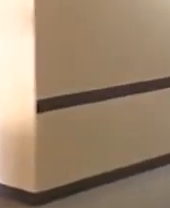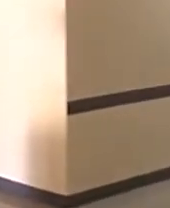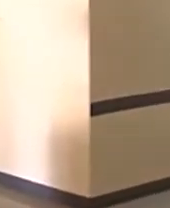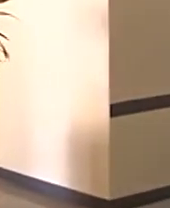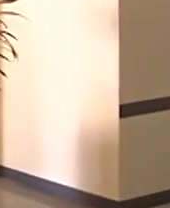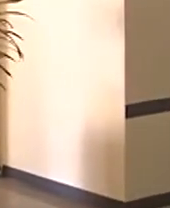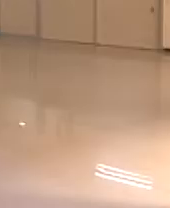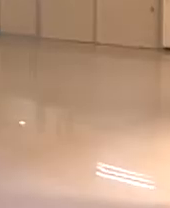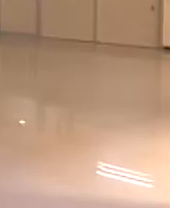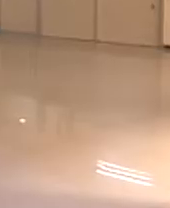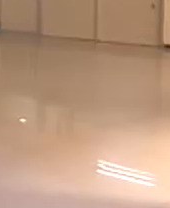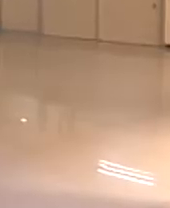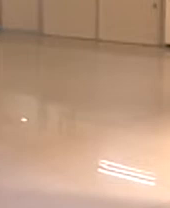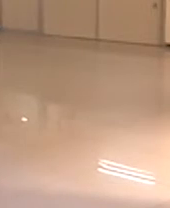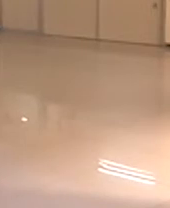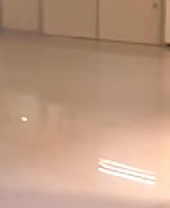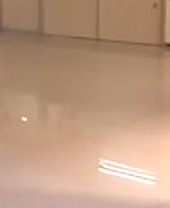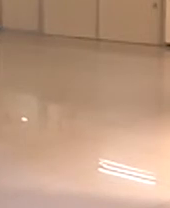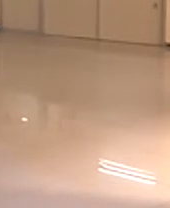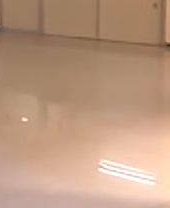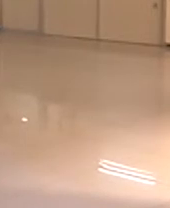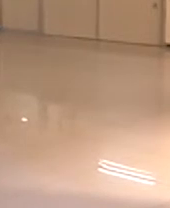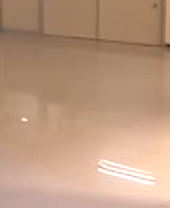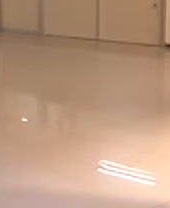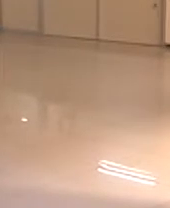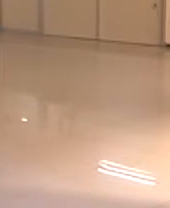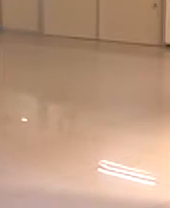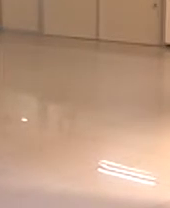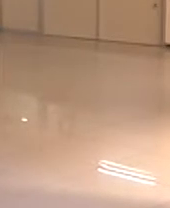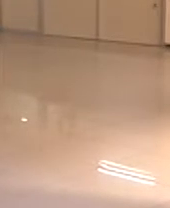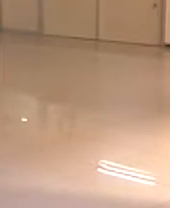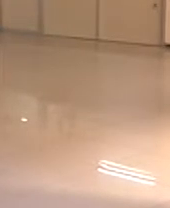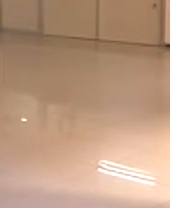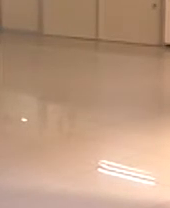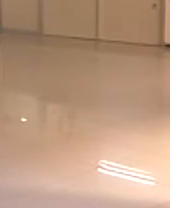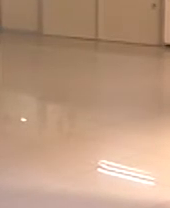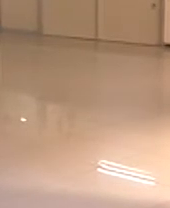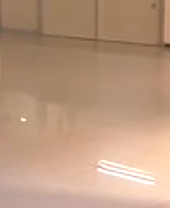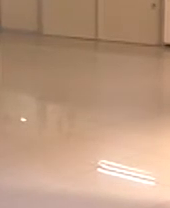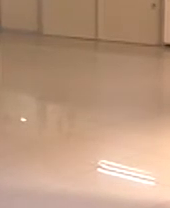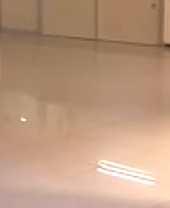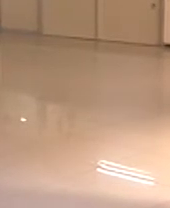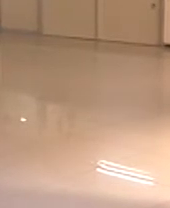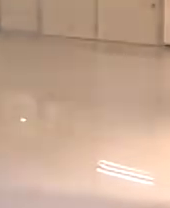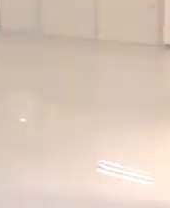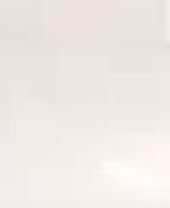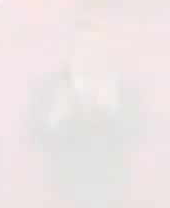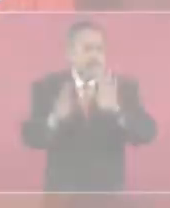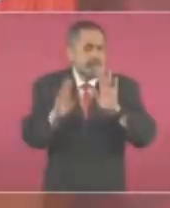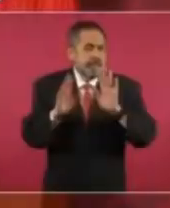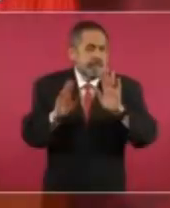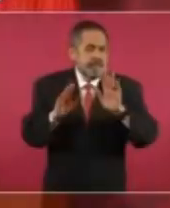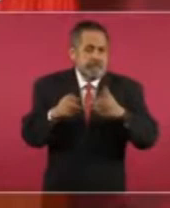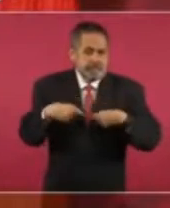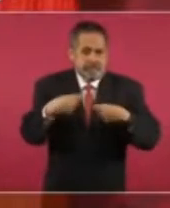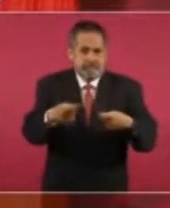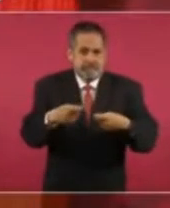soy Robledo informó que el plan de salud IMSS bienestar opera en su totalidad en Tlaxcala